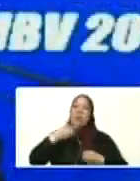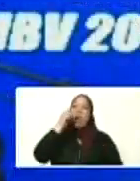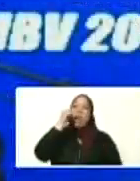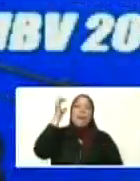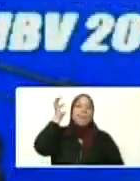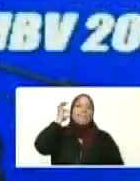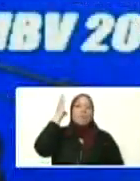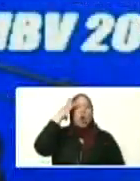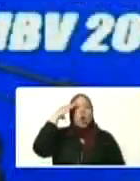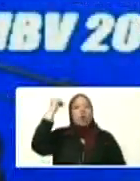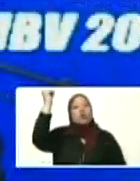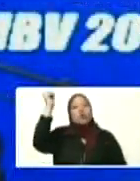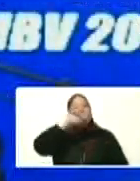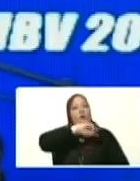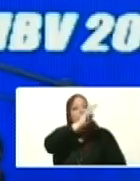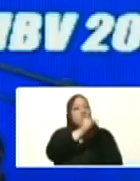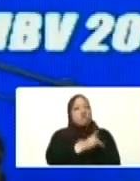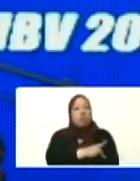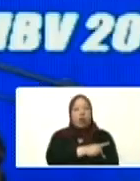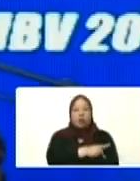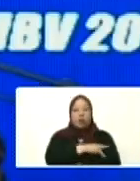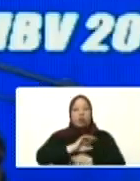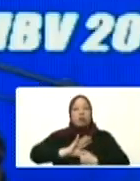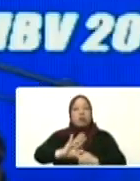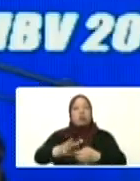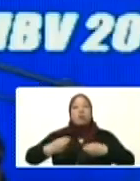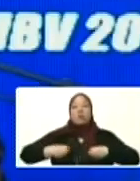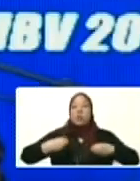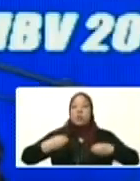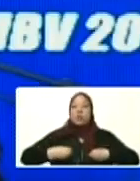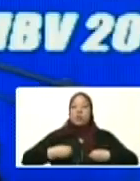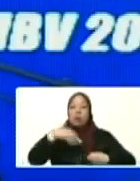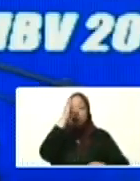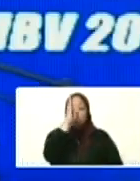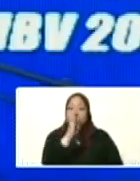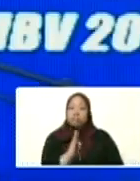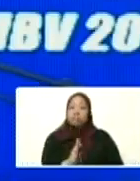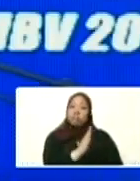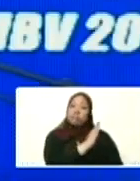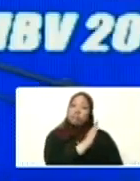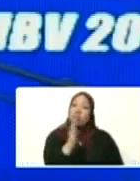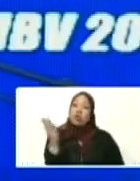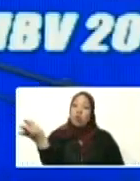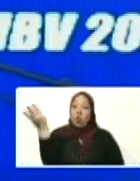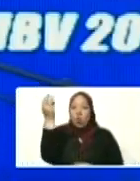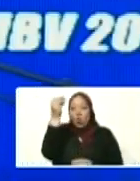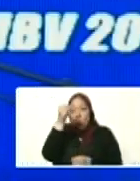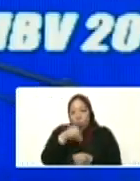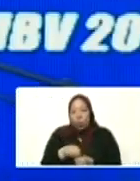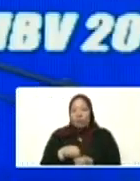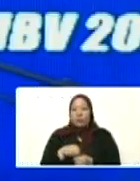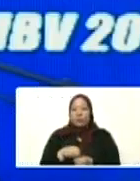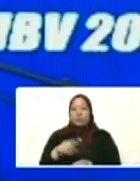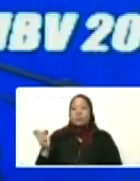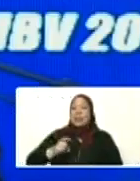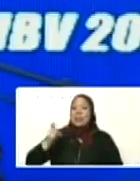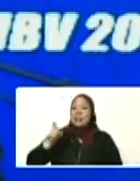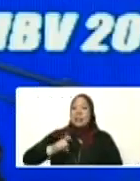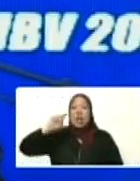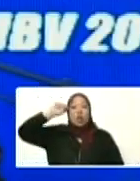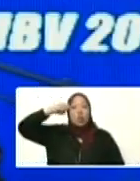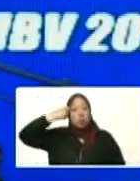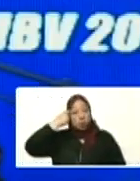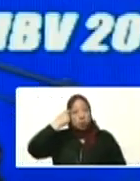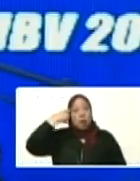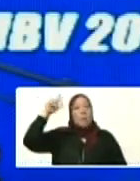nuestro Dios Todopoderoso los tenga en su vivac celestial. Hoy también es necesario recordar a los